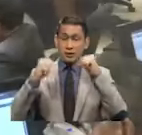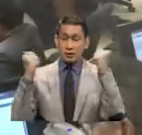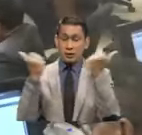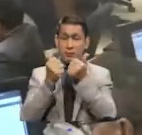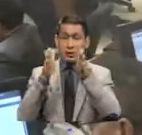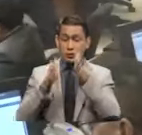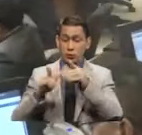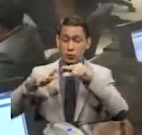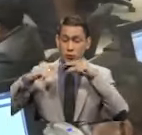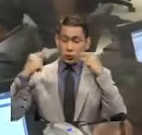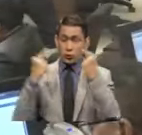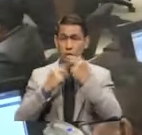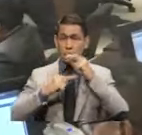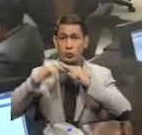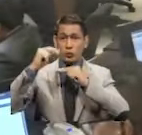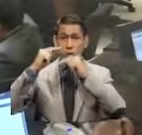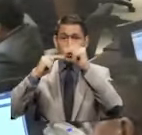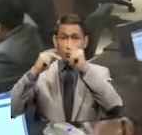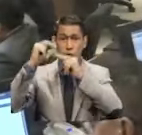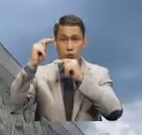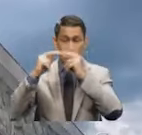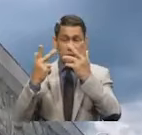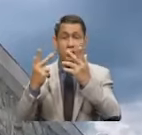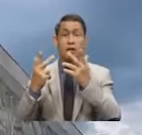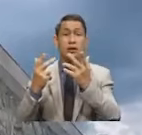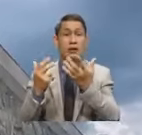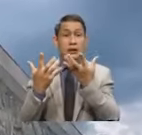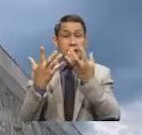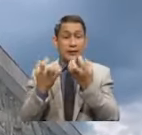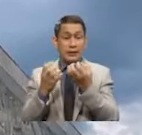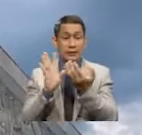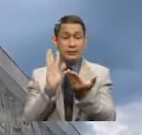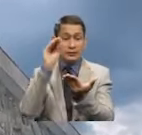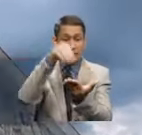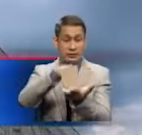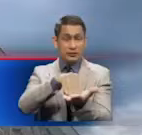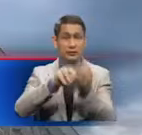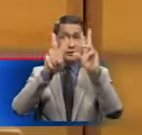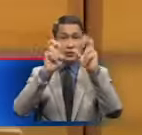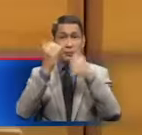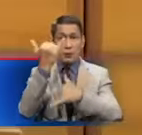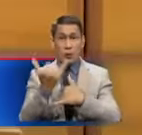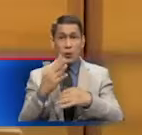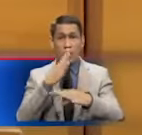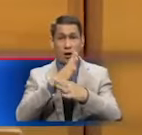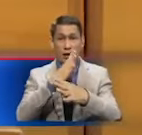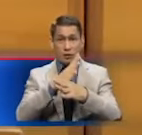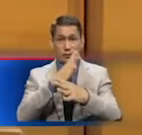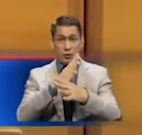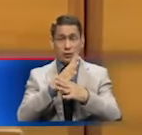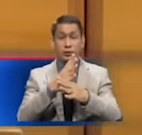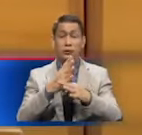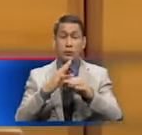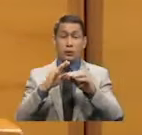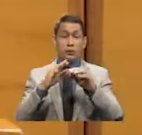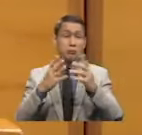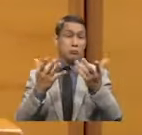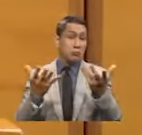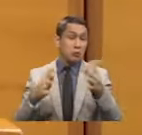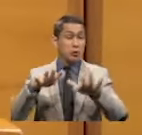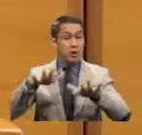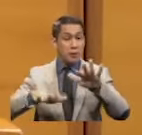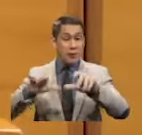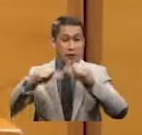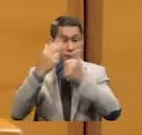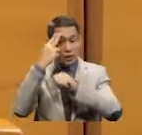no lograron incluir en la agenda de la sesión de hoy en la Asamblea Nacional la posibilidad de discutir una resolución de respaldo al trabajo de la